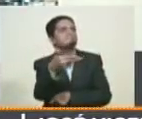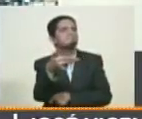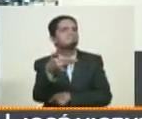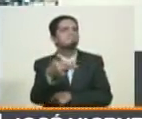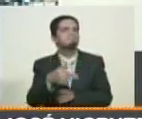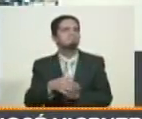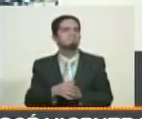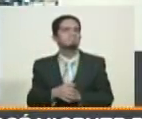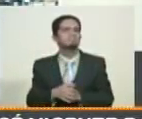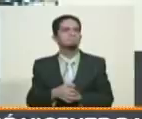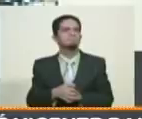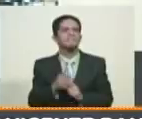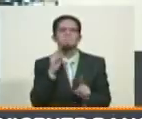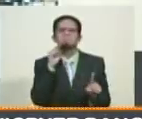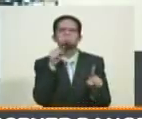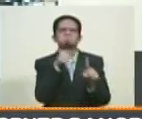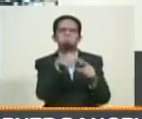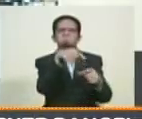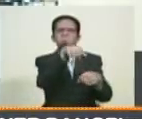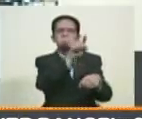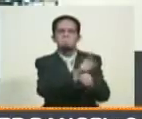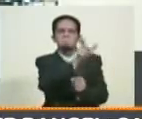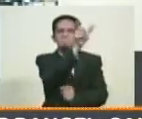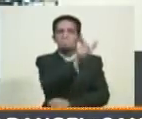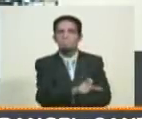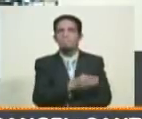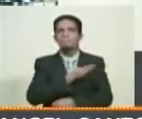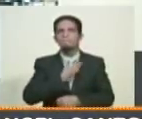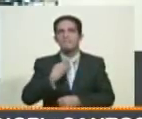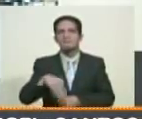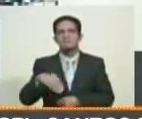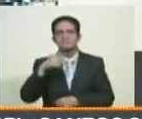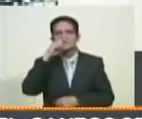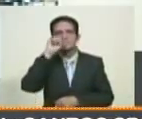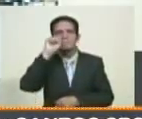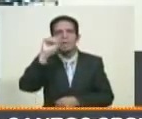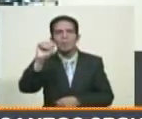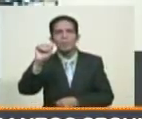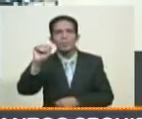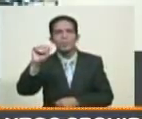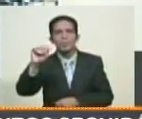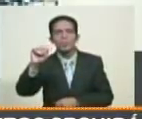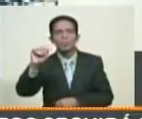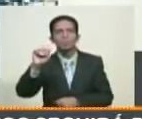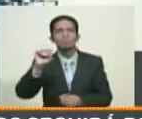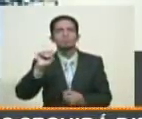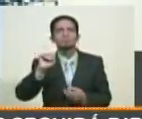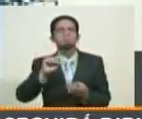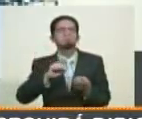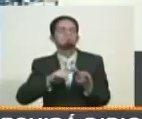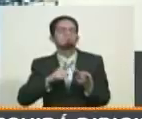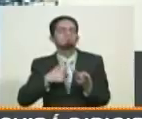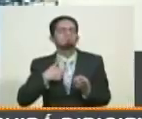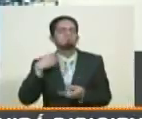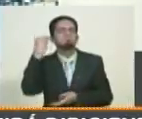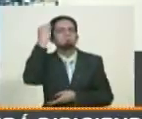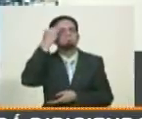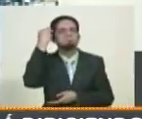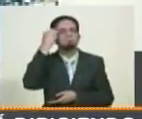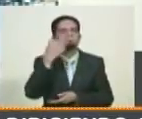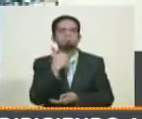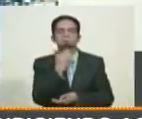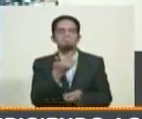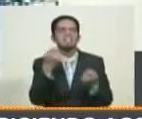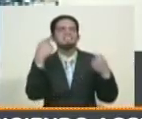porque el principal objetivo era la figura del presidente de la República, Nicolás Maduro, sino yo pudiera calificarlo un intento de